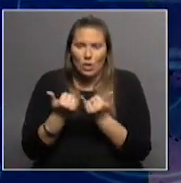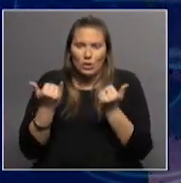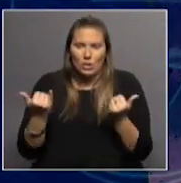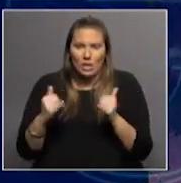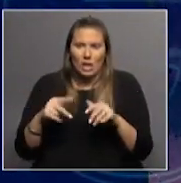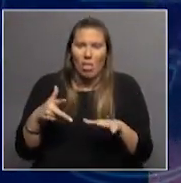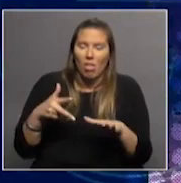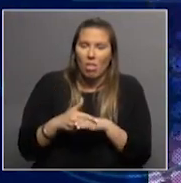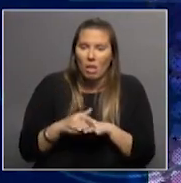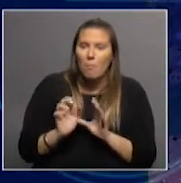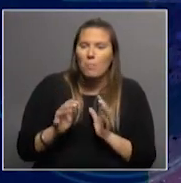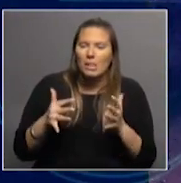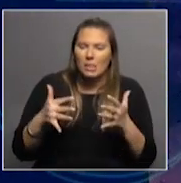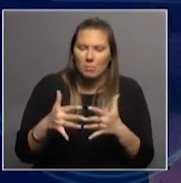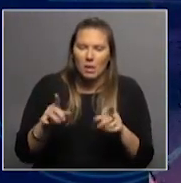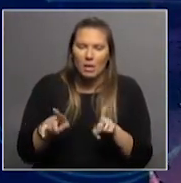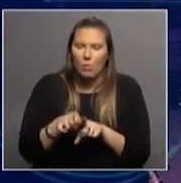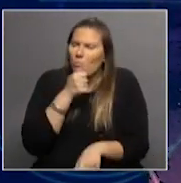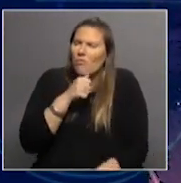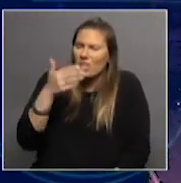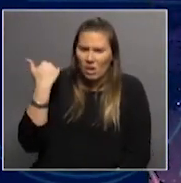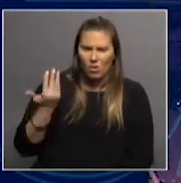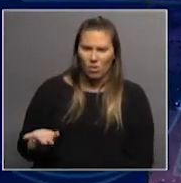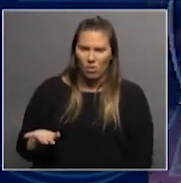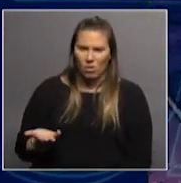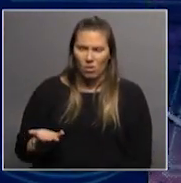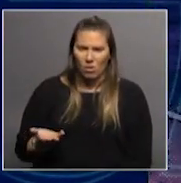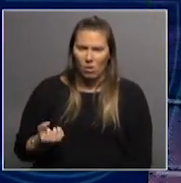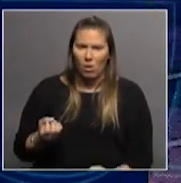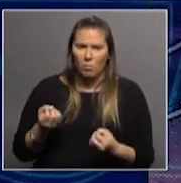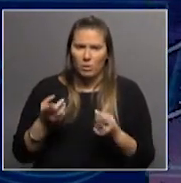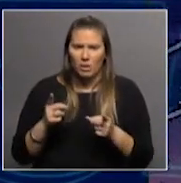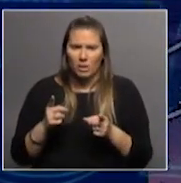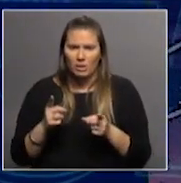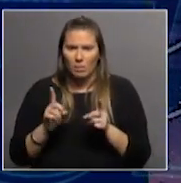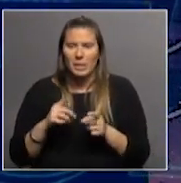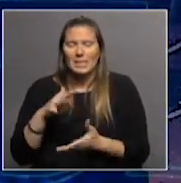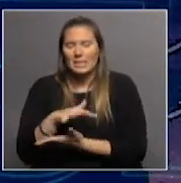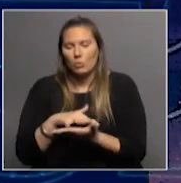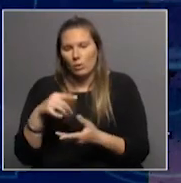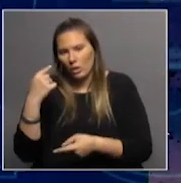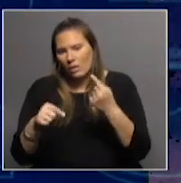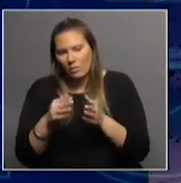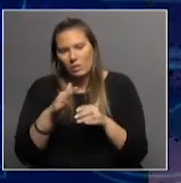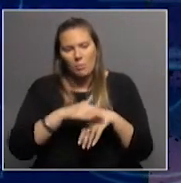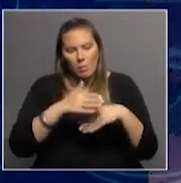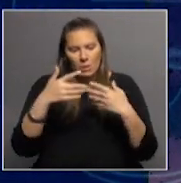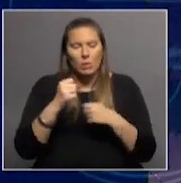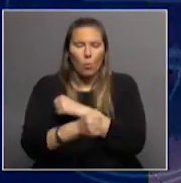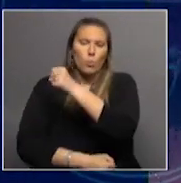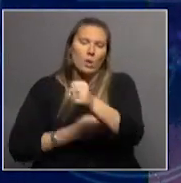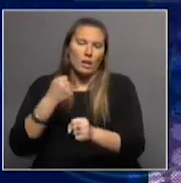interrumpido por la pandemia igual empieza a ser viejo porque enrollar o sea personalmente de haber pasado muchas muchas cosas en este año y